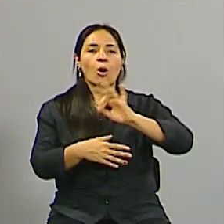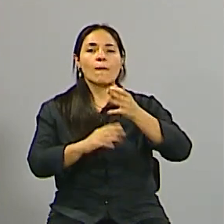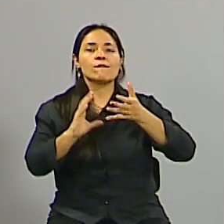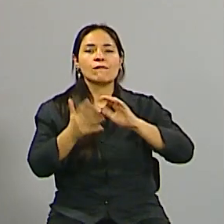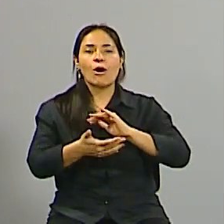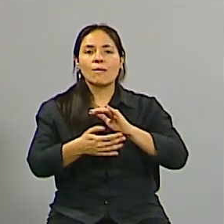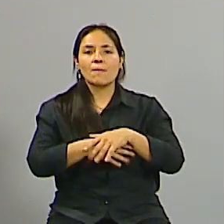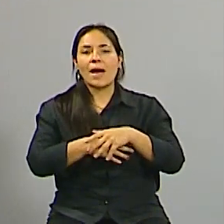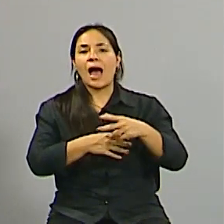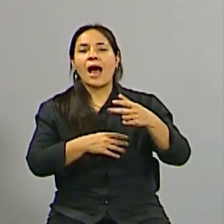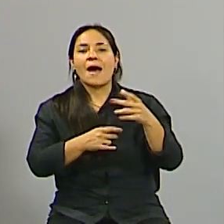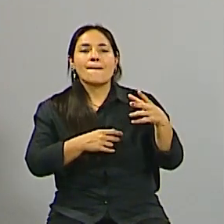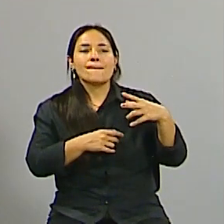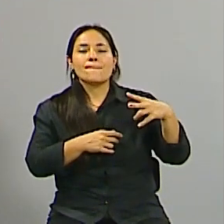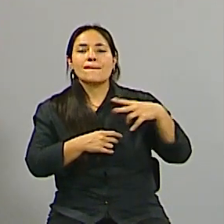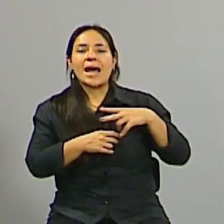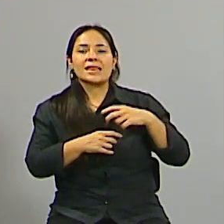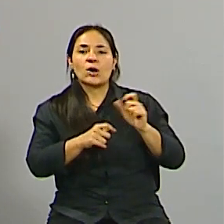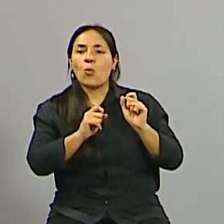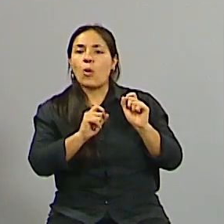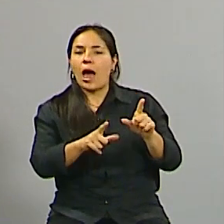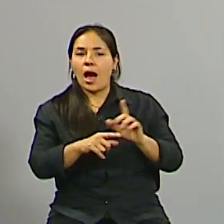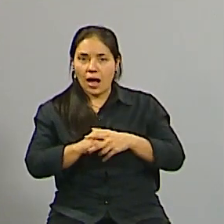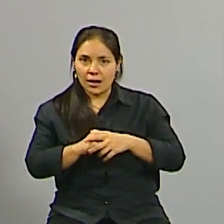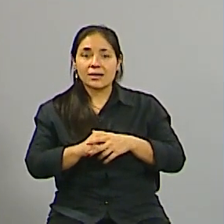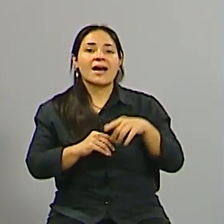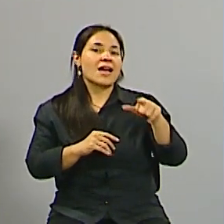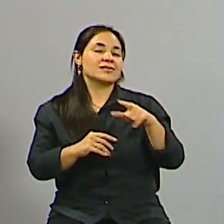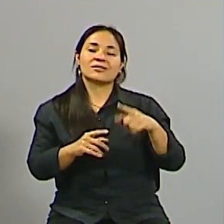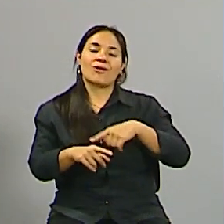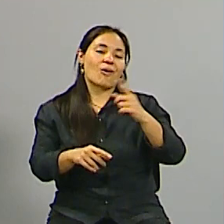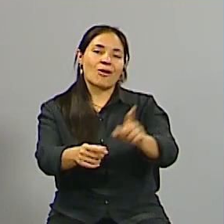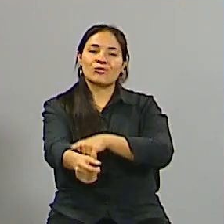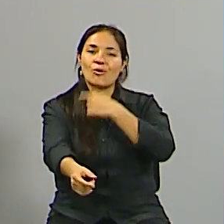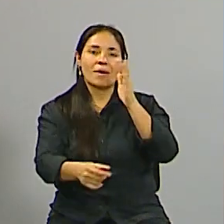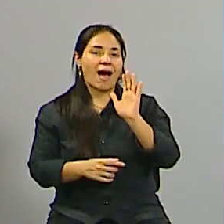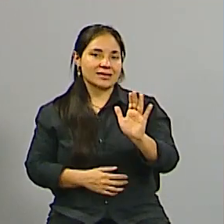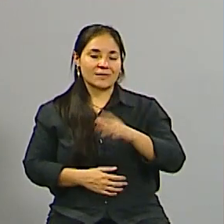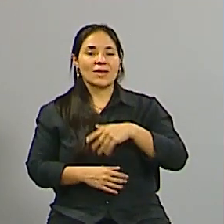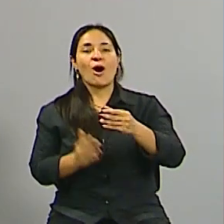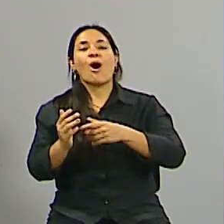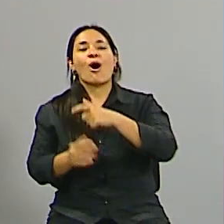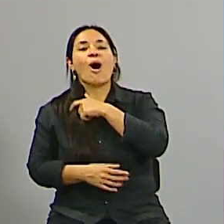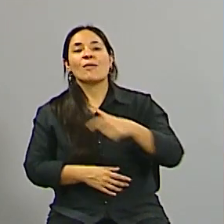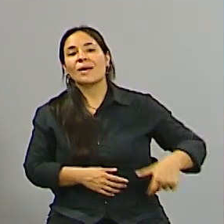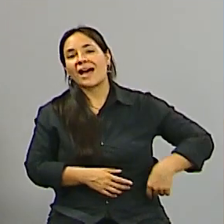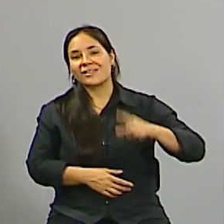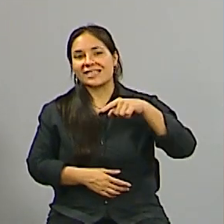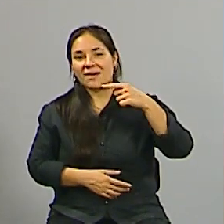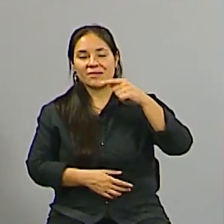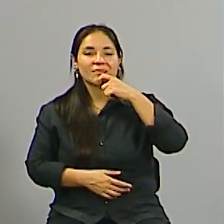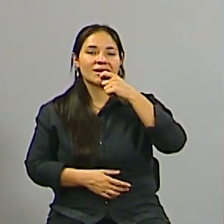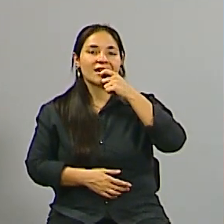forma de cuentapropismo. Ese es un clásico de clásicos. Menciono el hecho del Estado porque cualquiera que tenga la fantasía de que